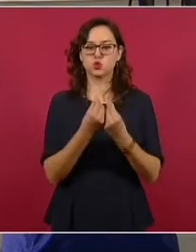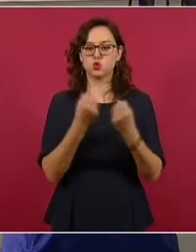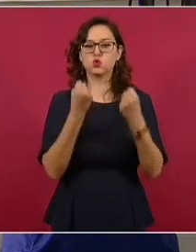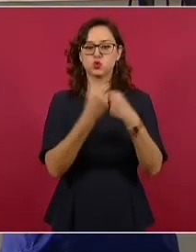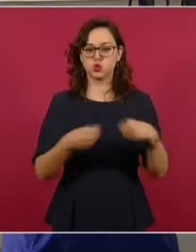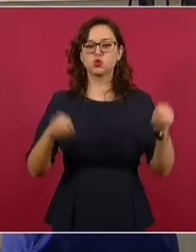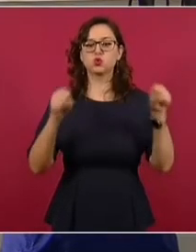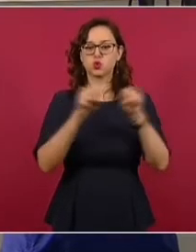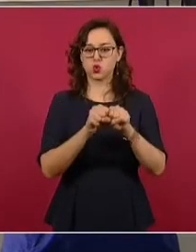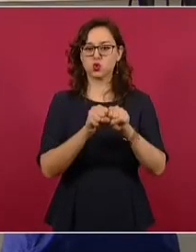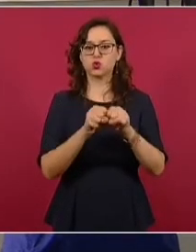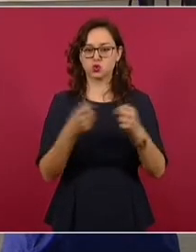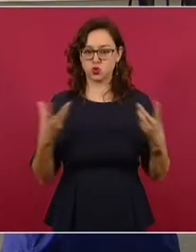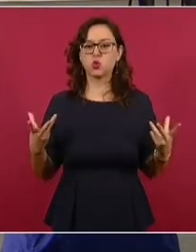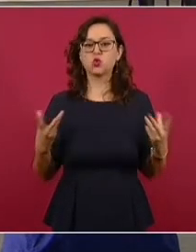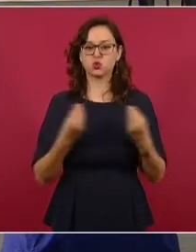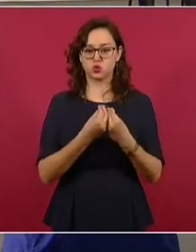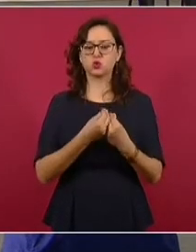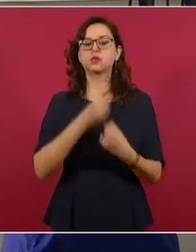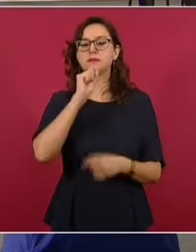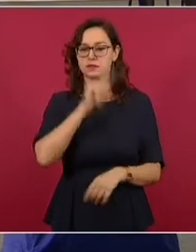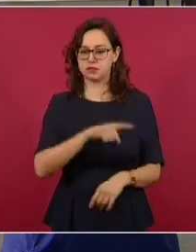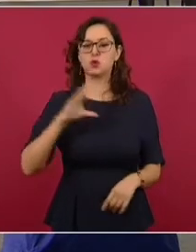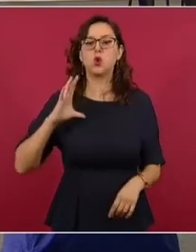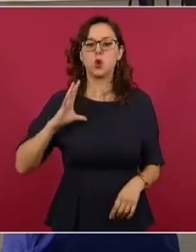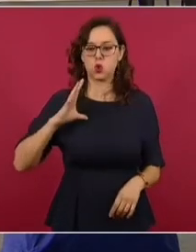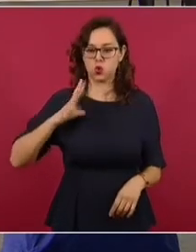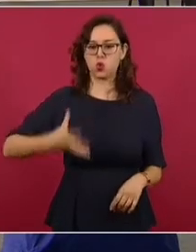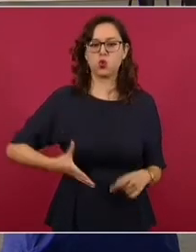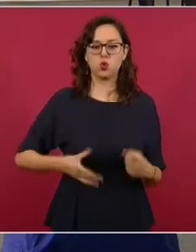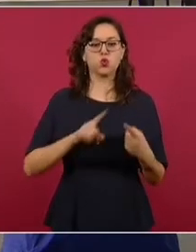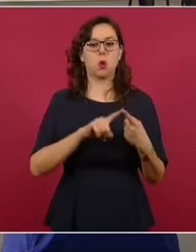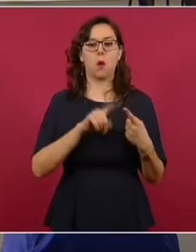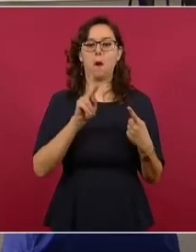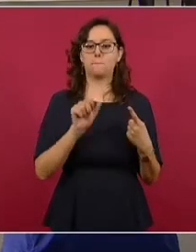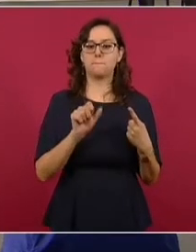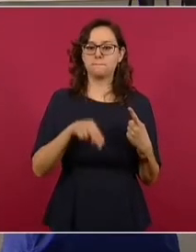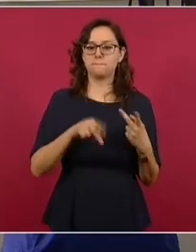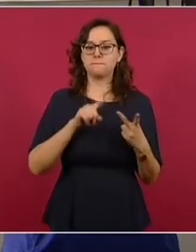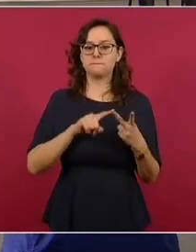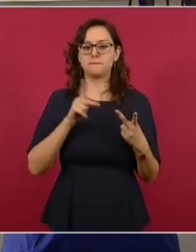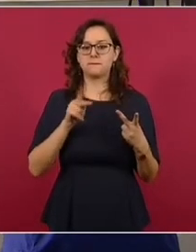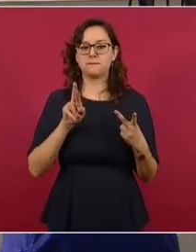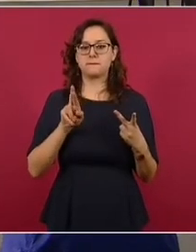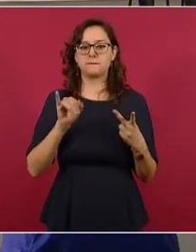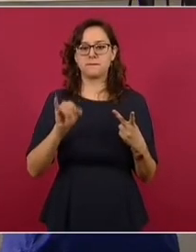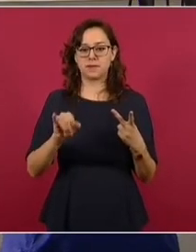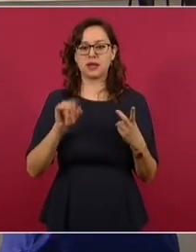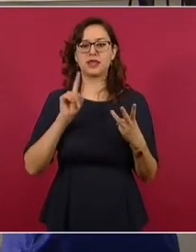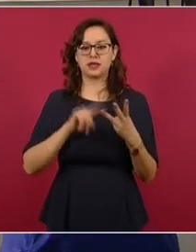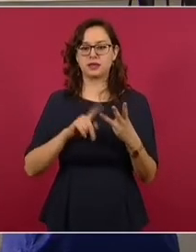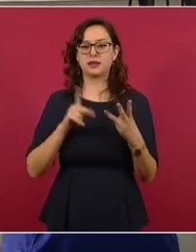representar a mi partido, el Revolucionario Institucional.